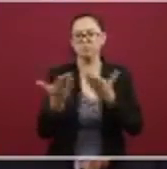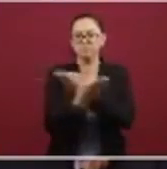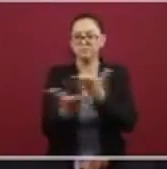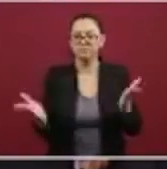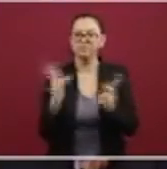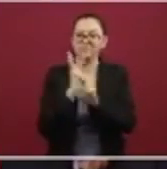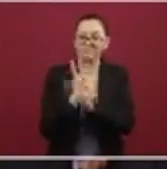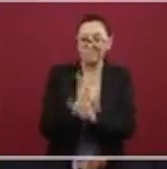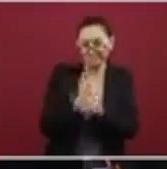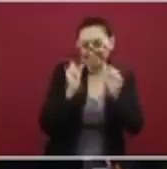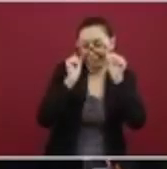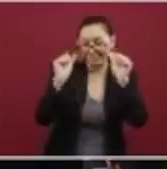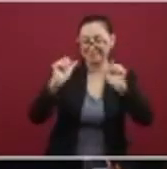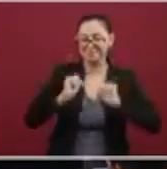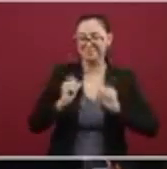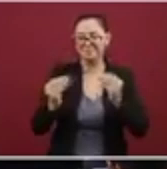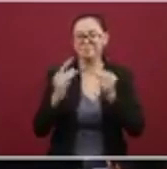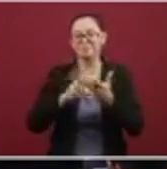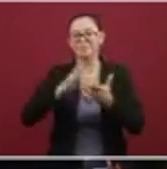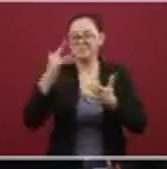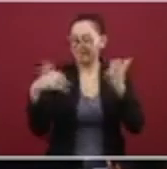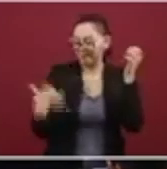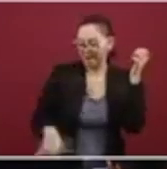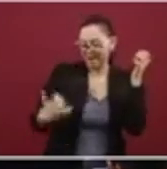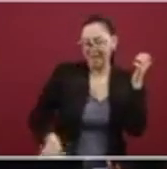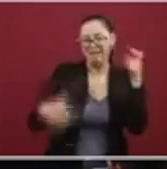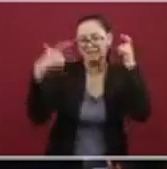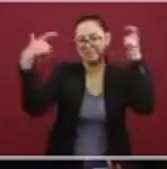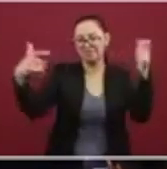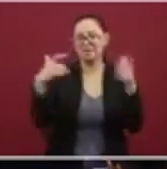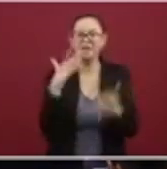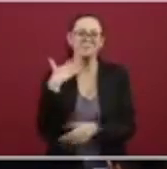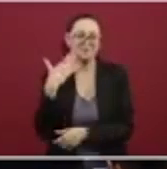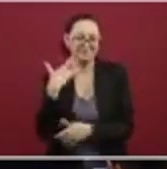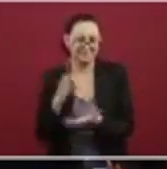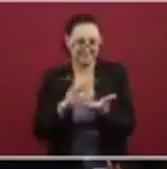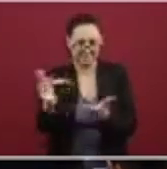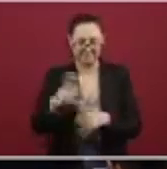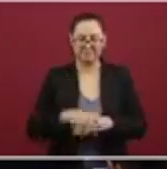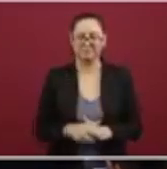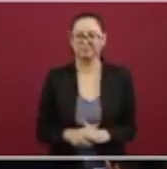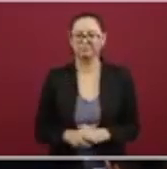la paciencia de escuchar. Muchas gracias por el mariachi, gracias por todo, muy amables.